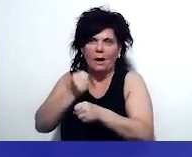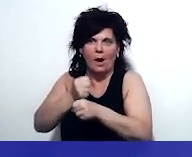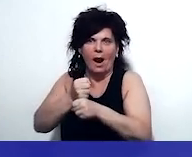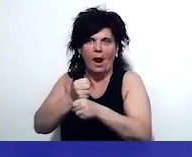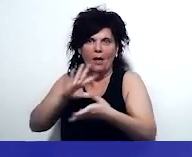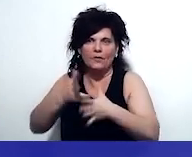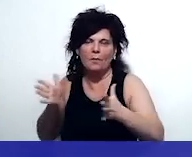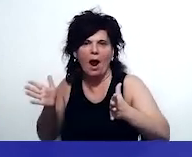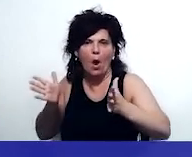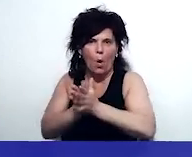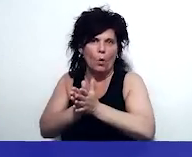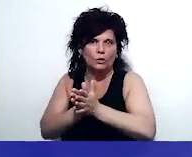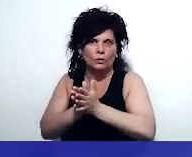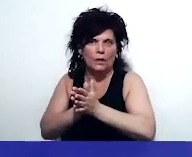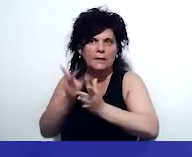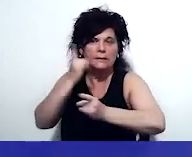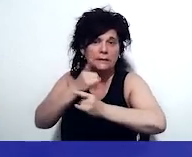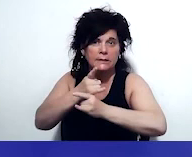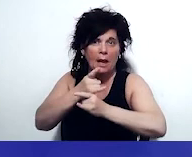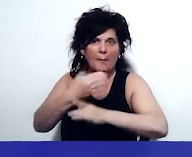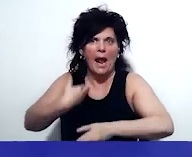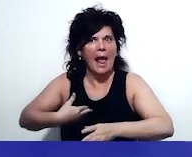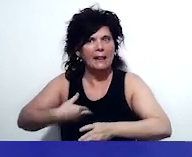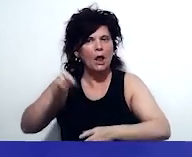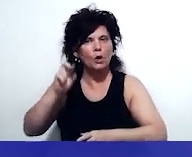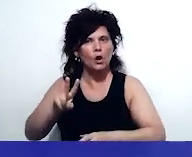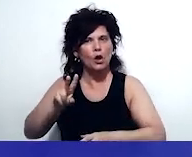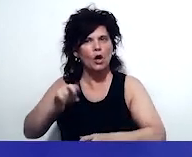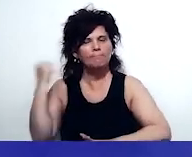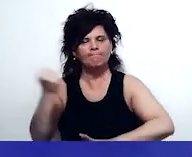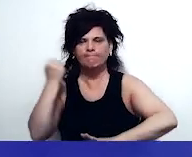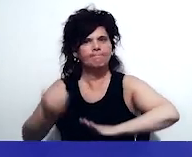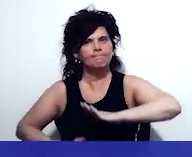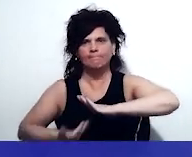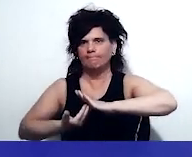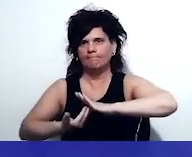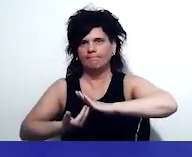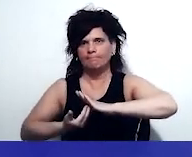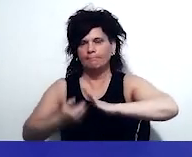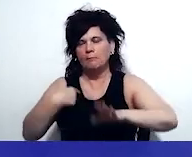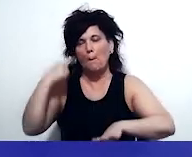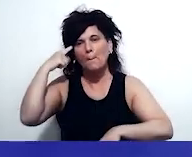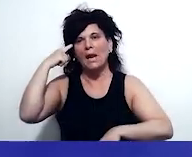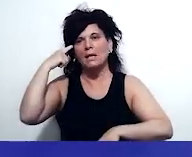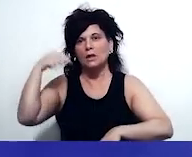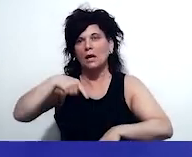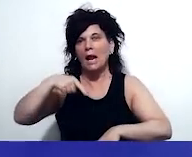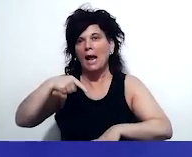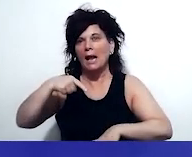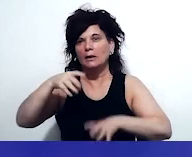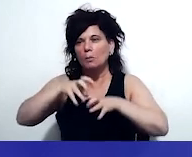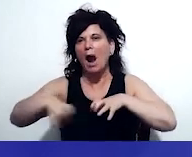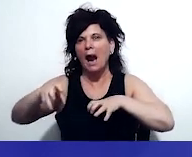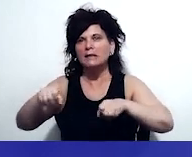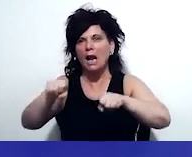trabajar en conjunto entre todos. Siempre el Estado con un rol fundamental. Yo creo que, por ejemplo, lo que está haciendo la Agencia de Conectividad Córdoba en